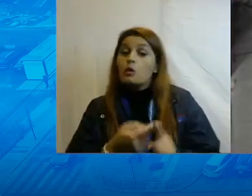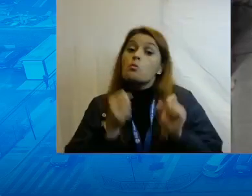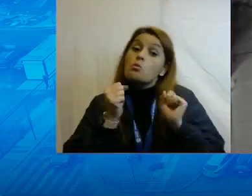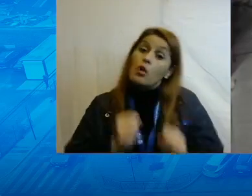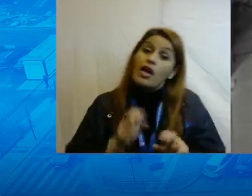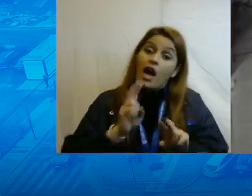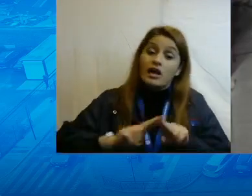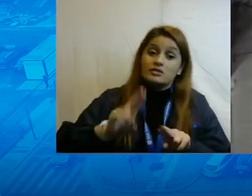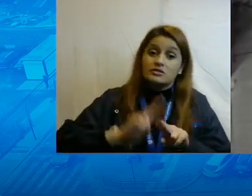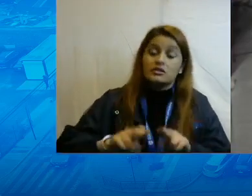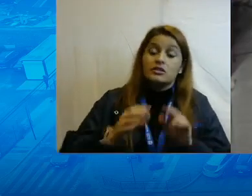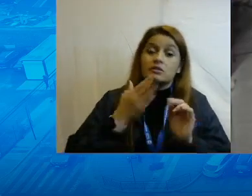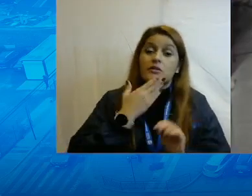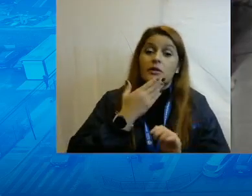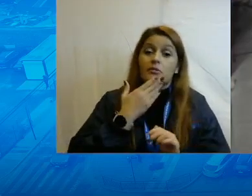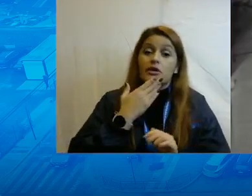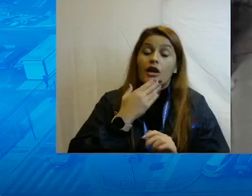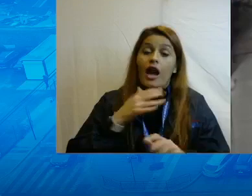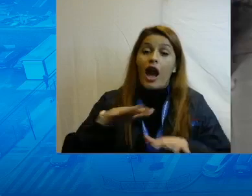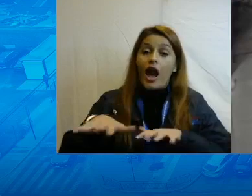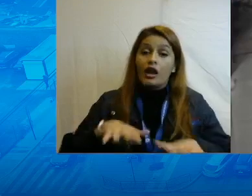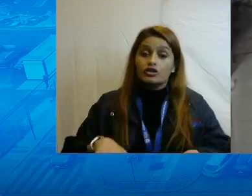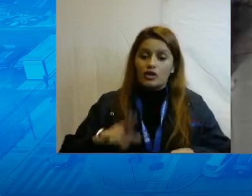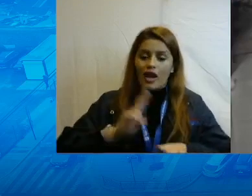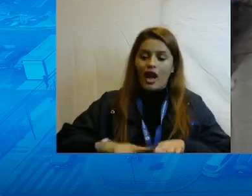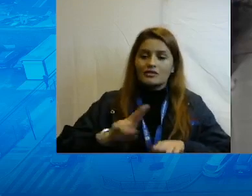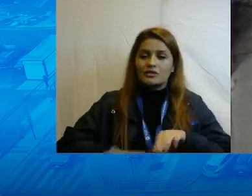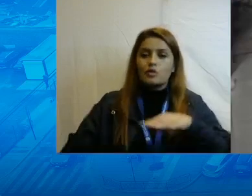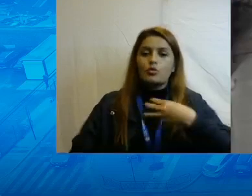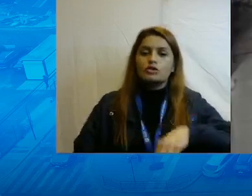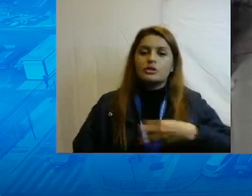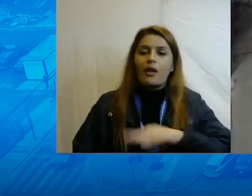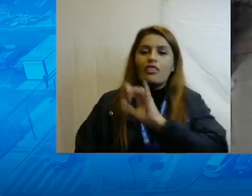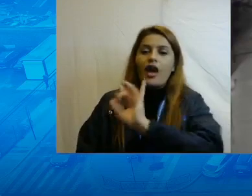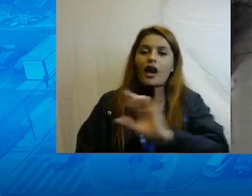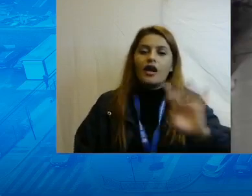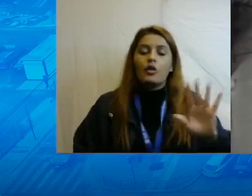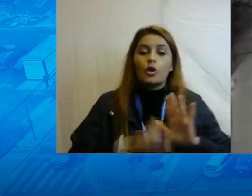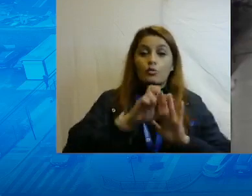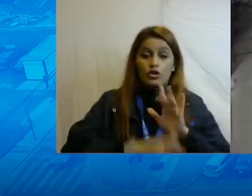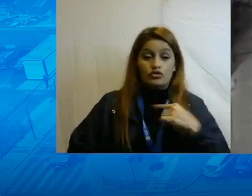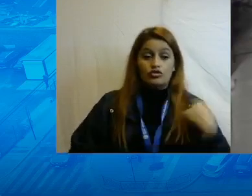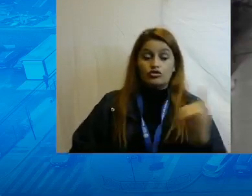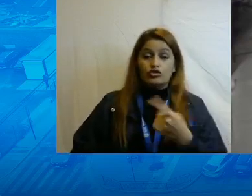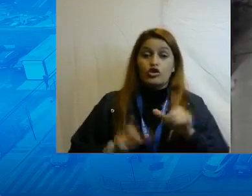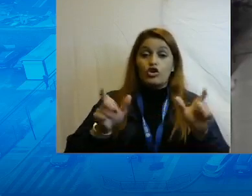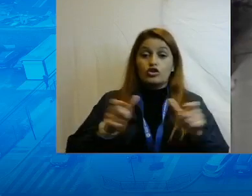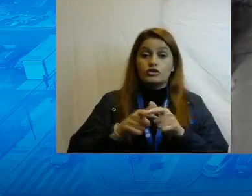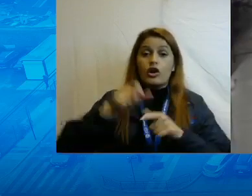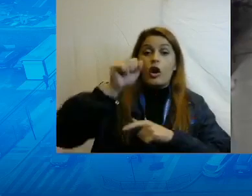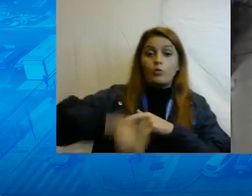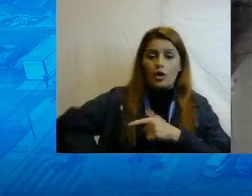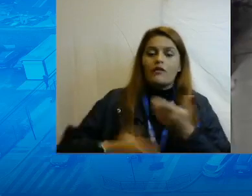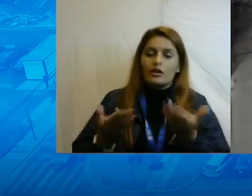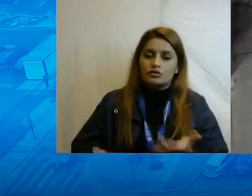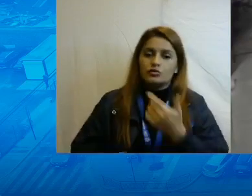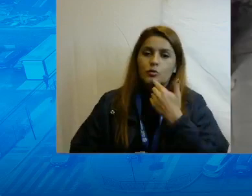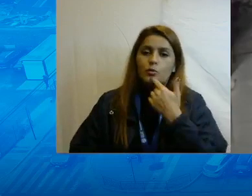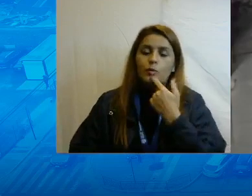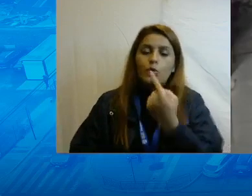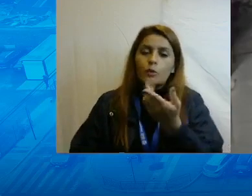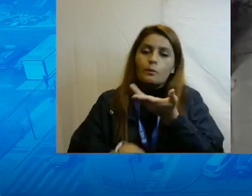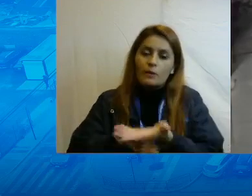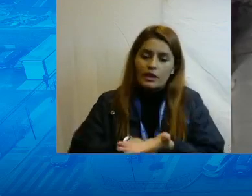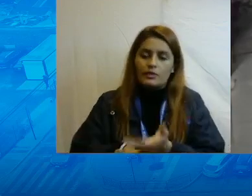puede incorporar dentro de las acciones que hace la municipalidad con cada uno de los proyectos que nosotros aprobamos como Consejo Municipal. Esa es como una